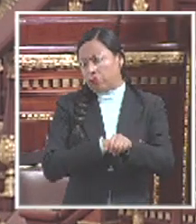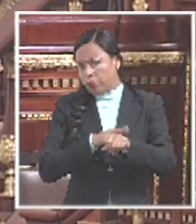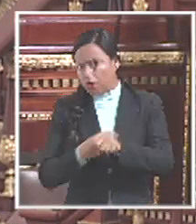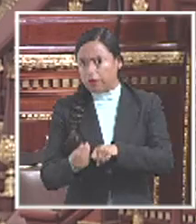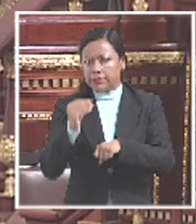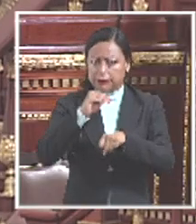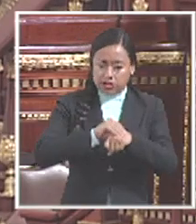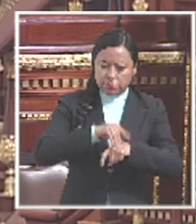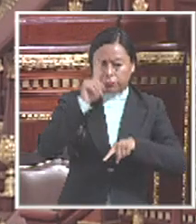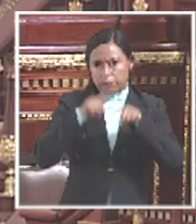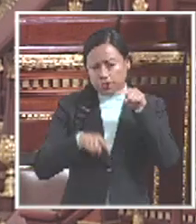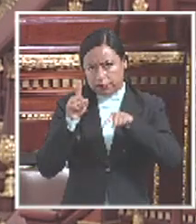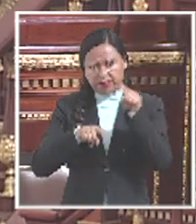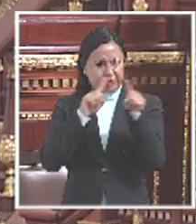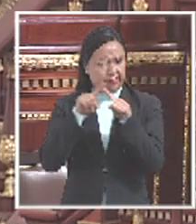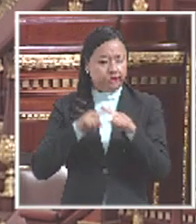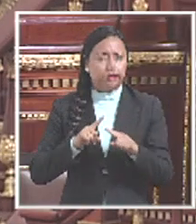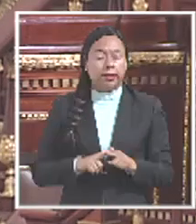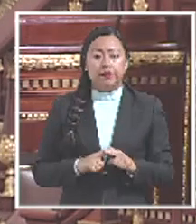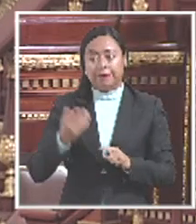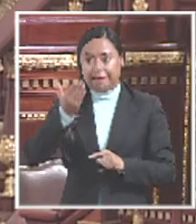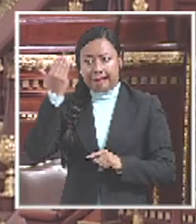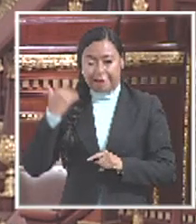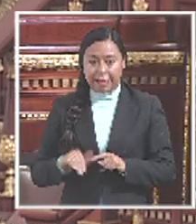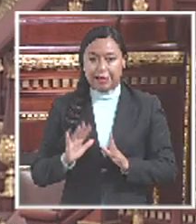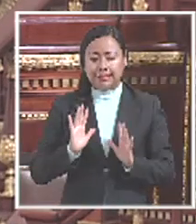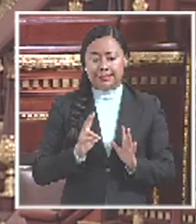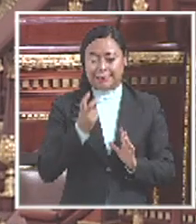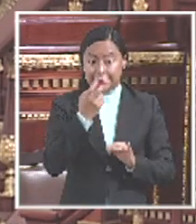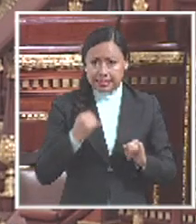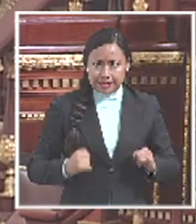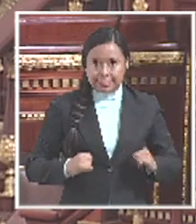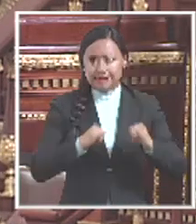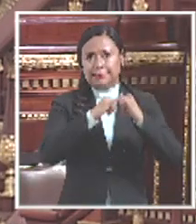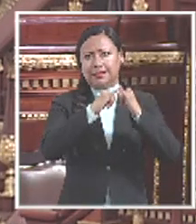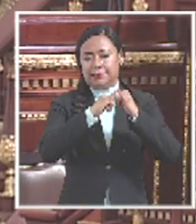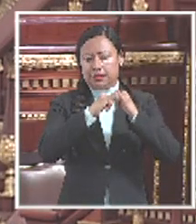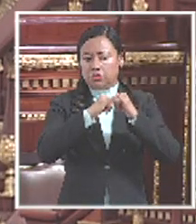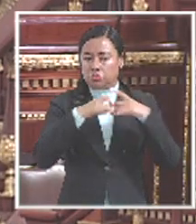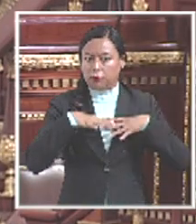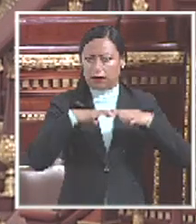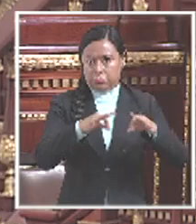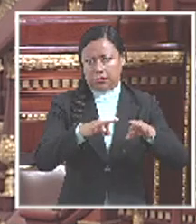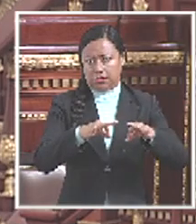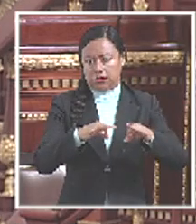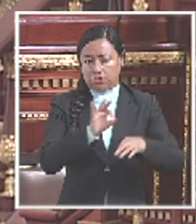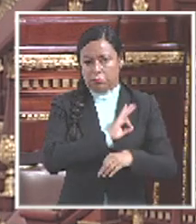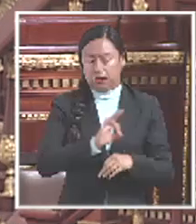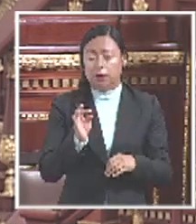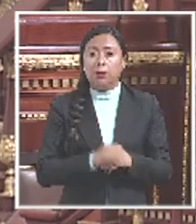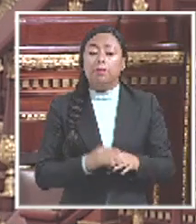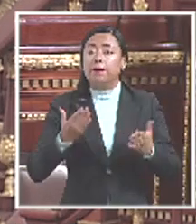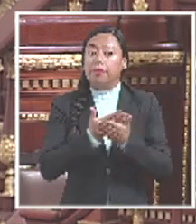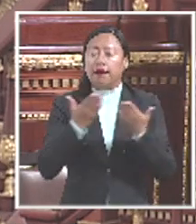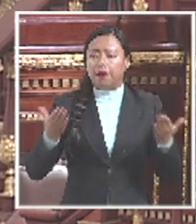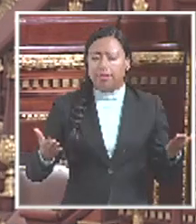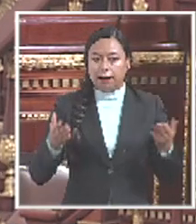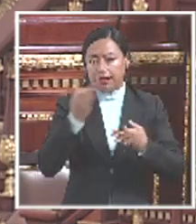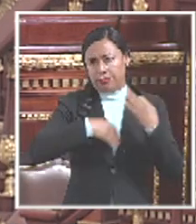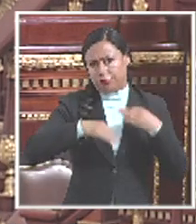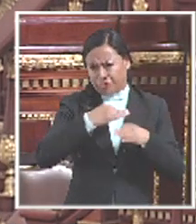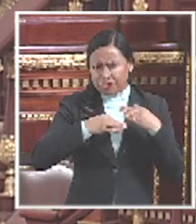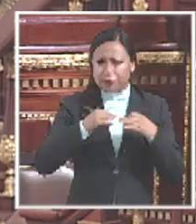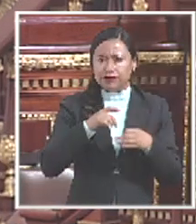adiciones y derogaciones que dieron pie a este instituto, al INSABI, tendrán que estar de acuerdo